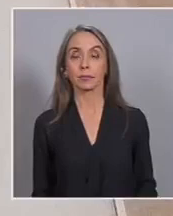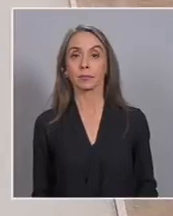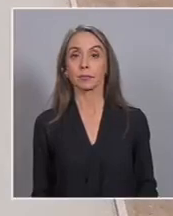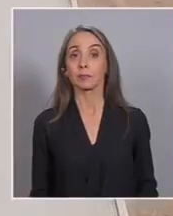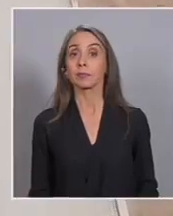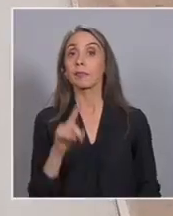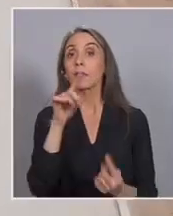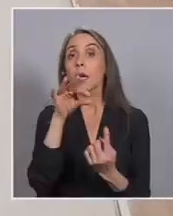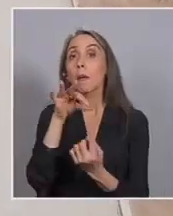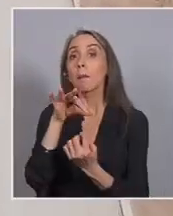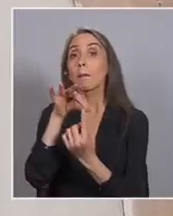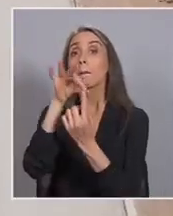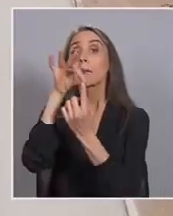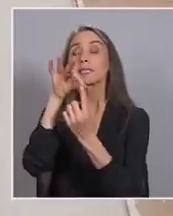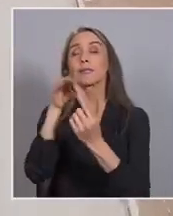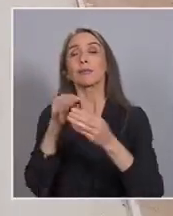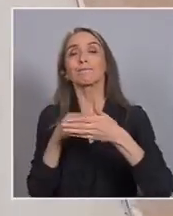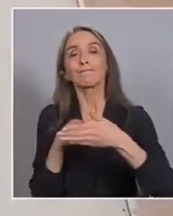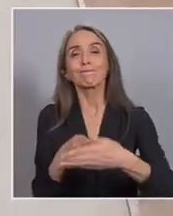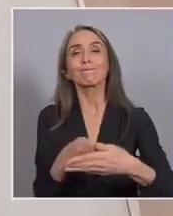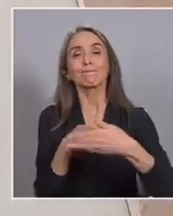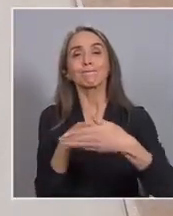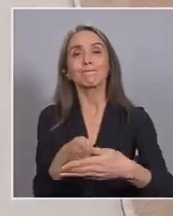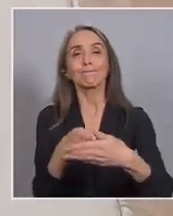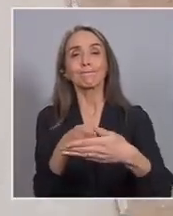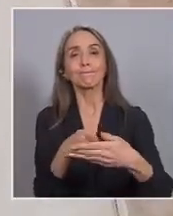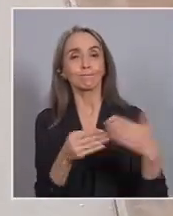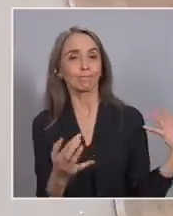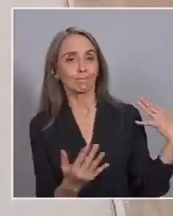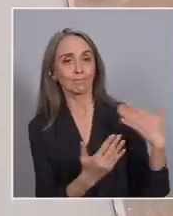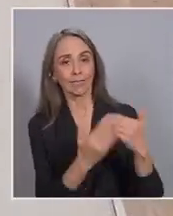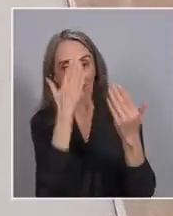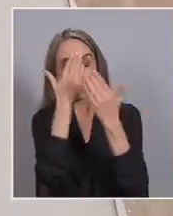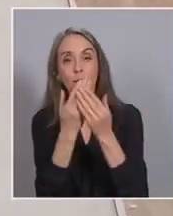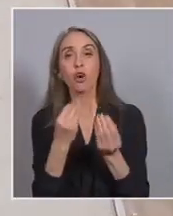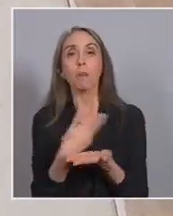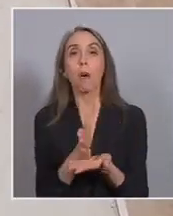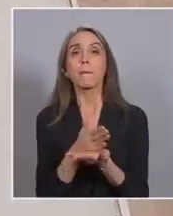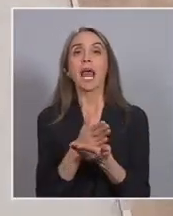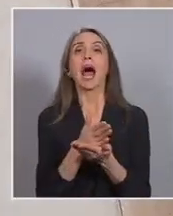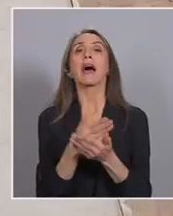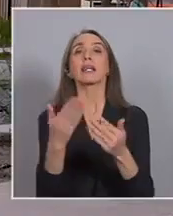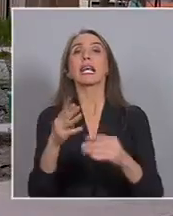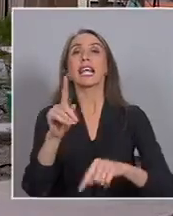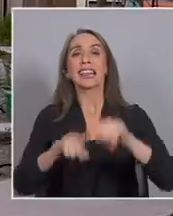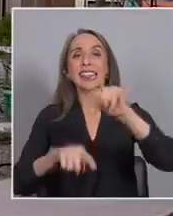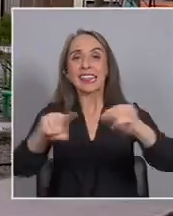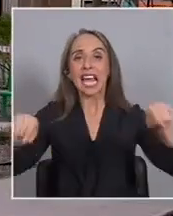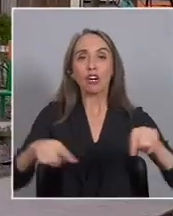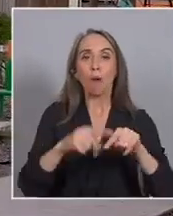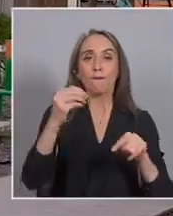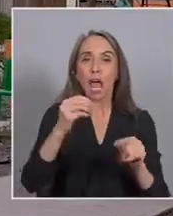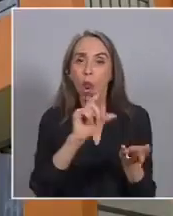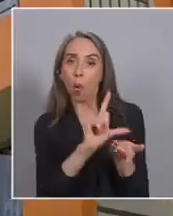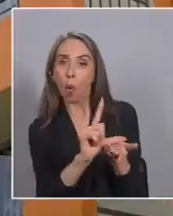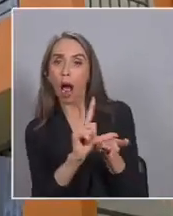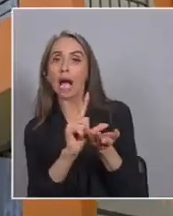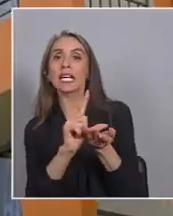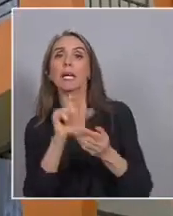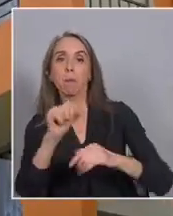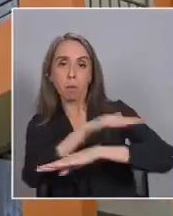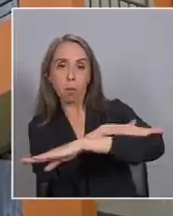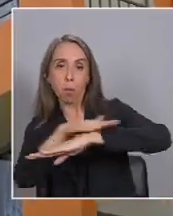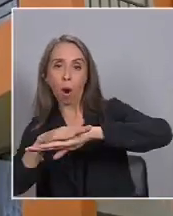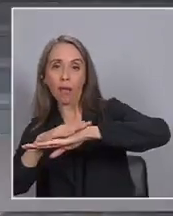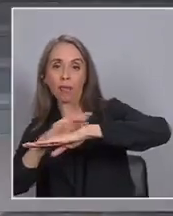Uno de los principales obstáculos que hemos enfrentado para desplegar este plan es el acceso a terrenos bien ubicados y aptos para construir. Porque no